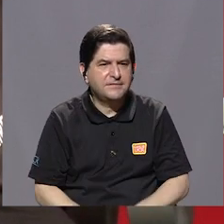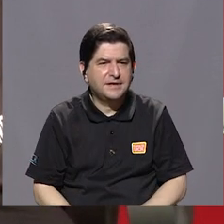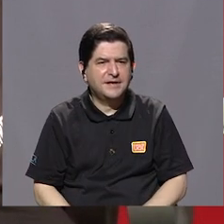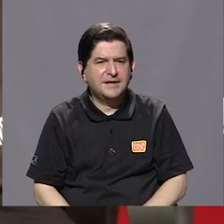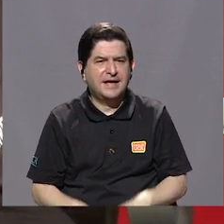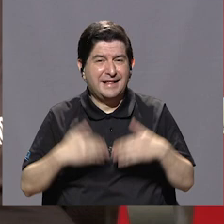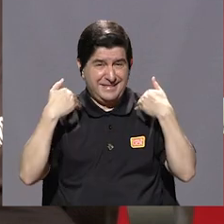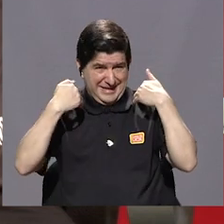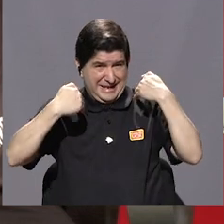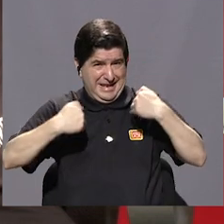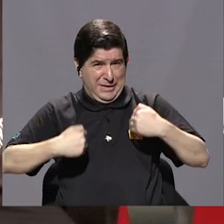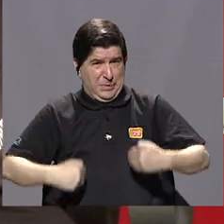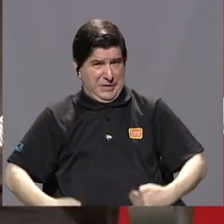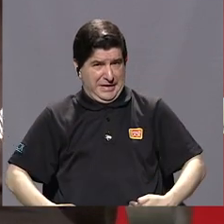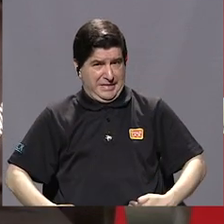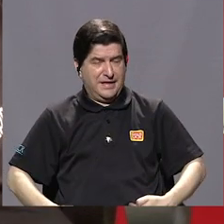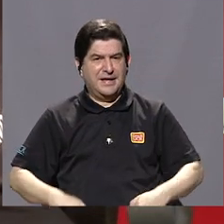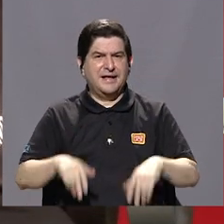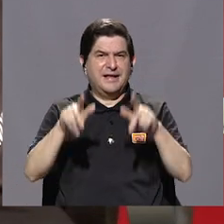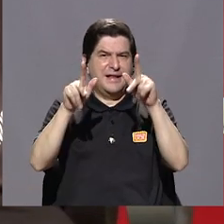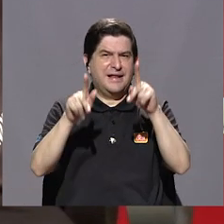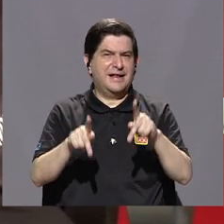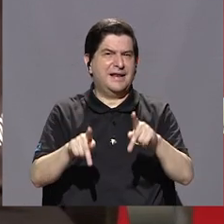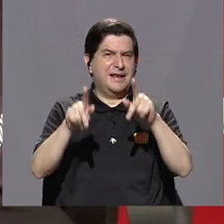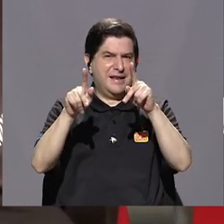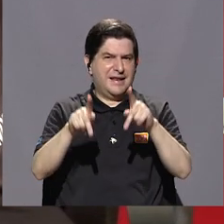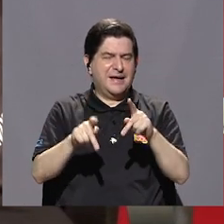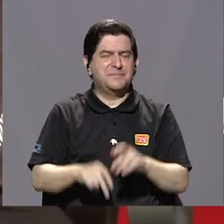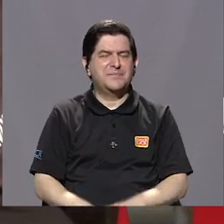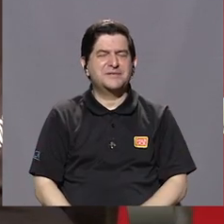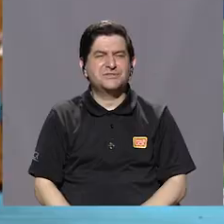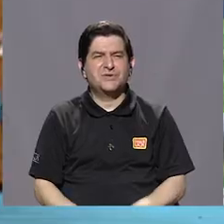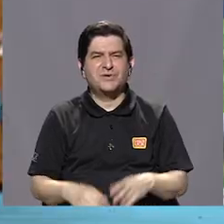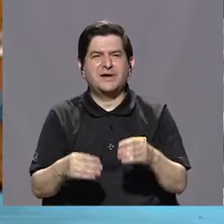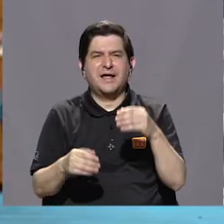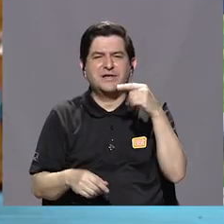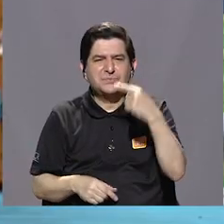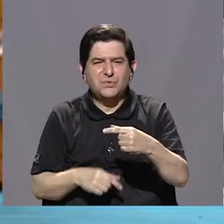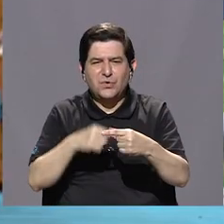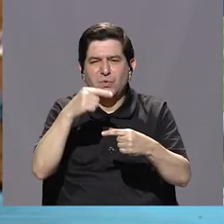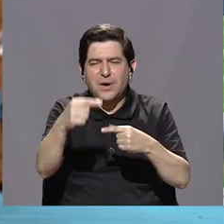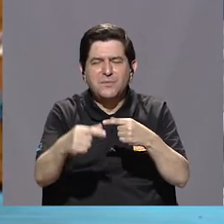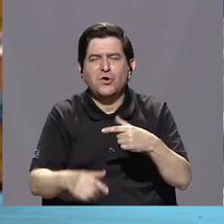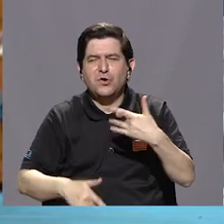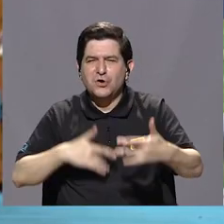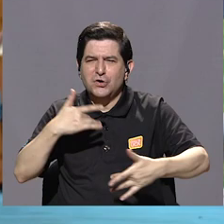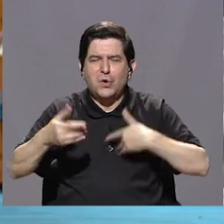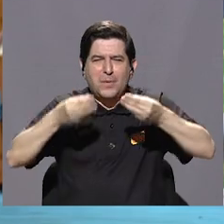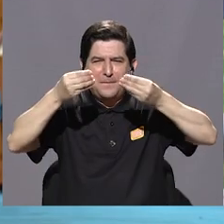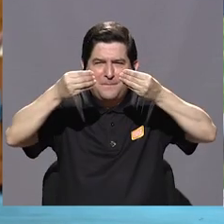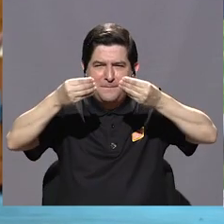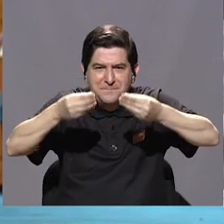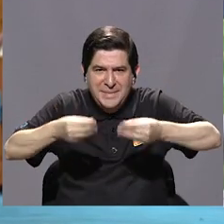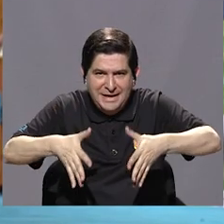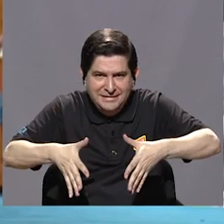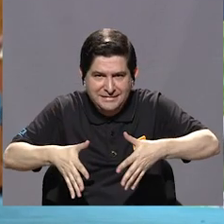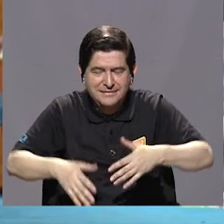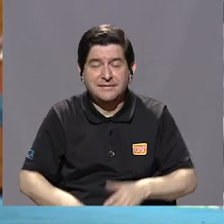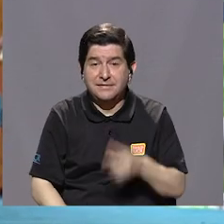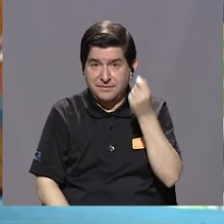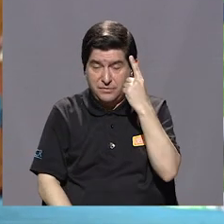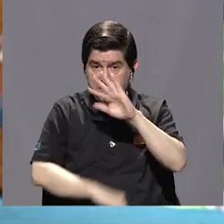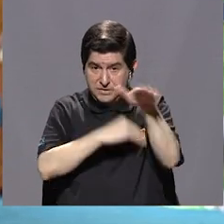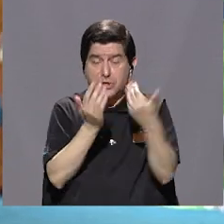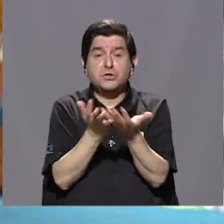humanidades, creo que la gente ha ido, o la humanidad la ha ido perdiendo poco a poco, esa sensibilidad, entendiendo que todos